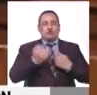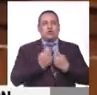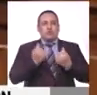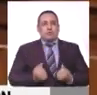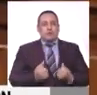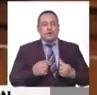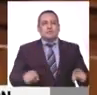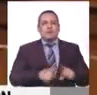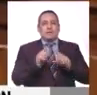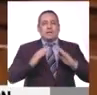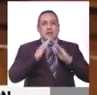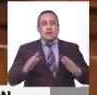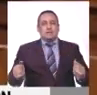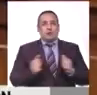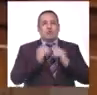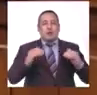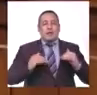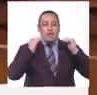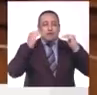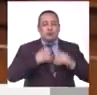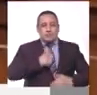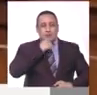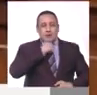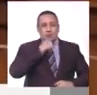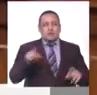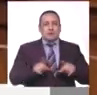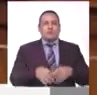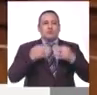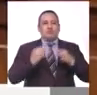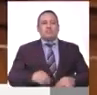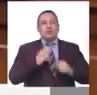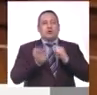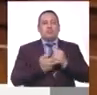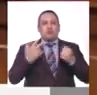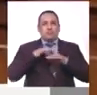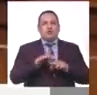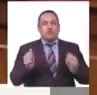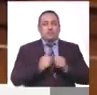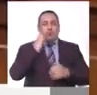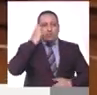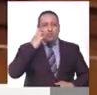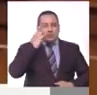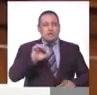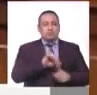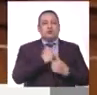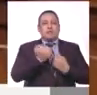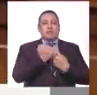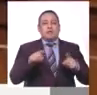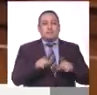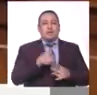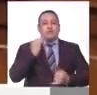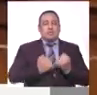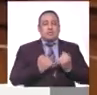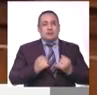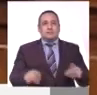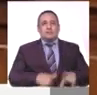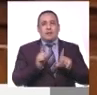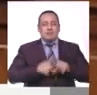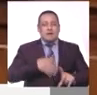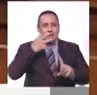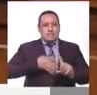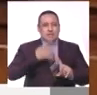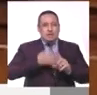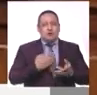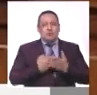socioeconómica en hogares con adultos mayores, asegurando su inclusión en políticas sociales. Finalmente, el